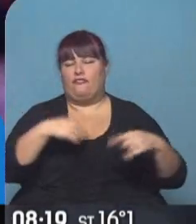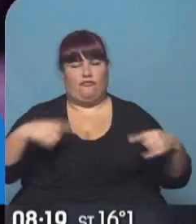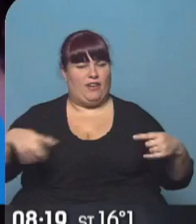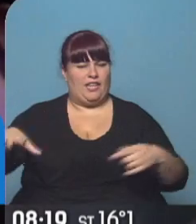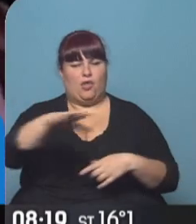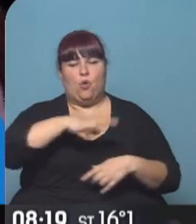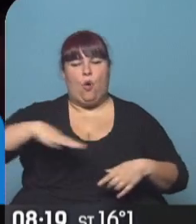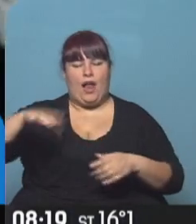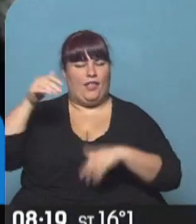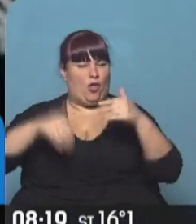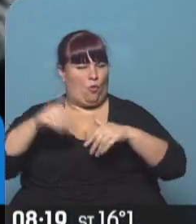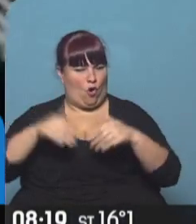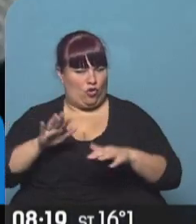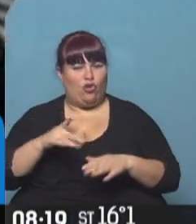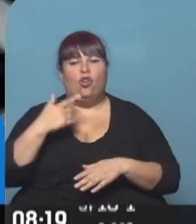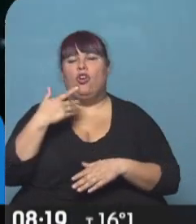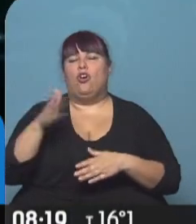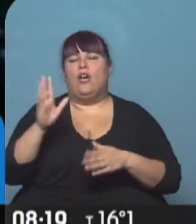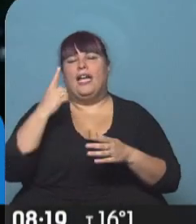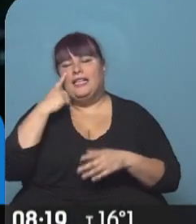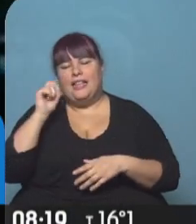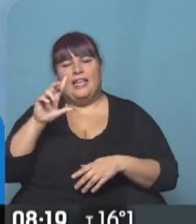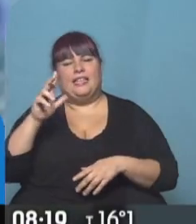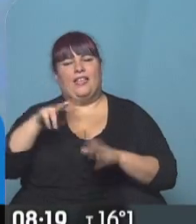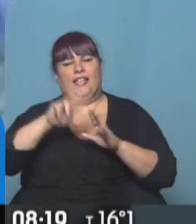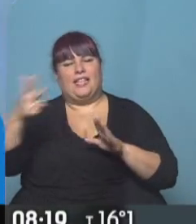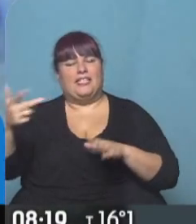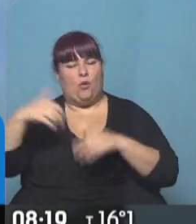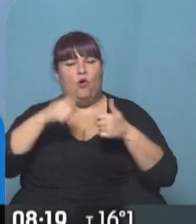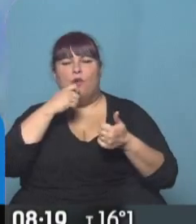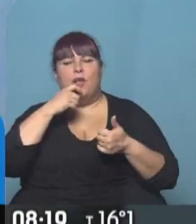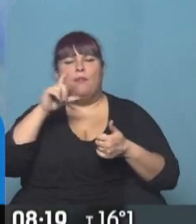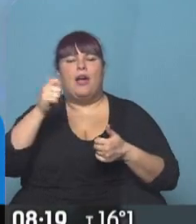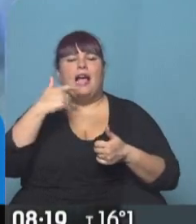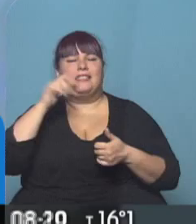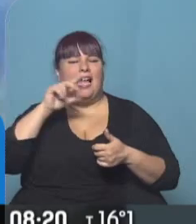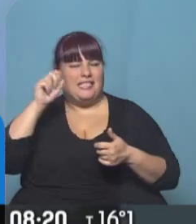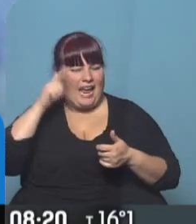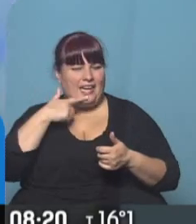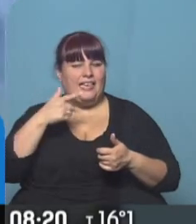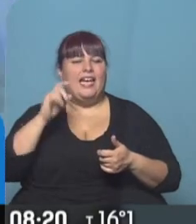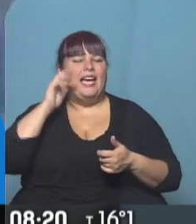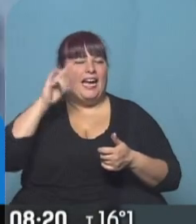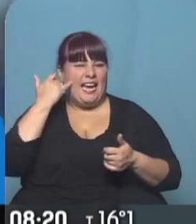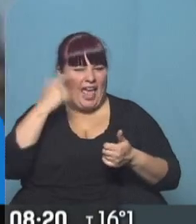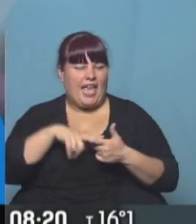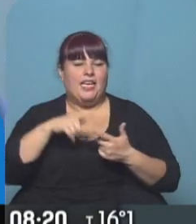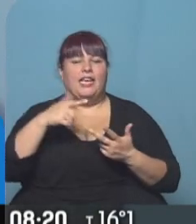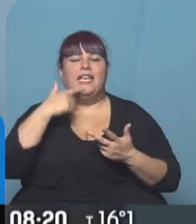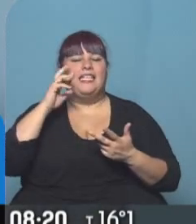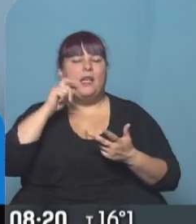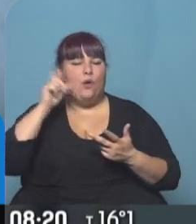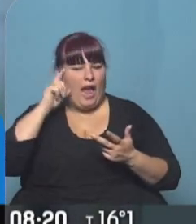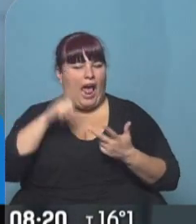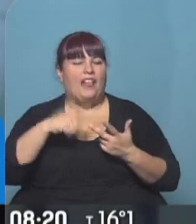diferentes secciones electorales. Lo hizo con intendentes de la tercera sección electoral, como Mariano Cascallares, Fernando Grey, Martín